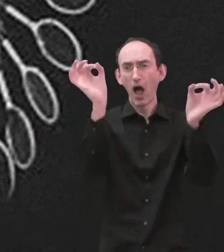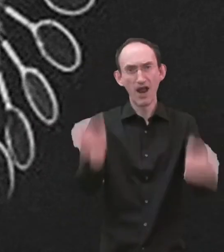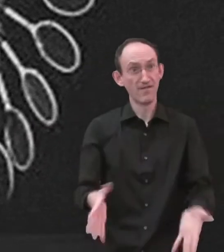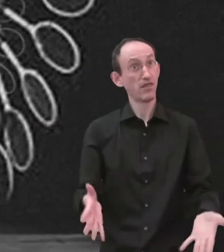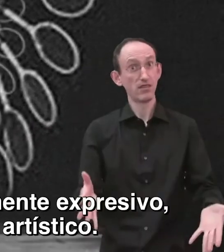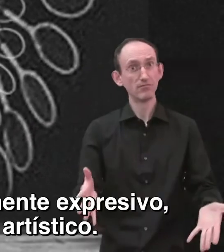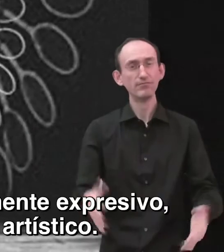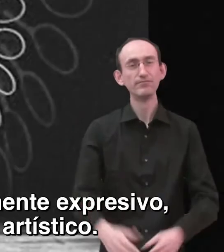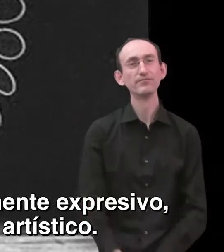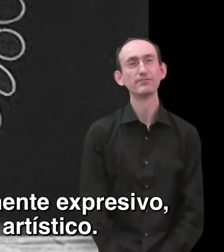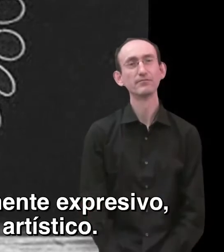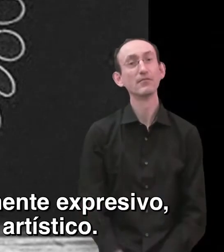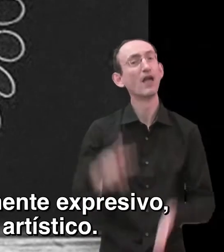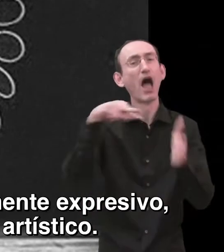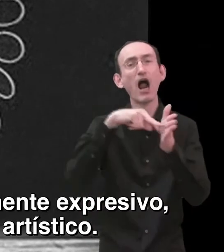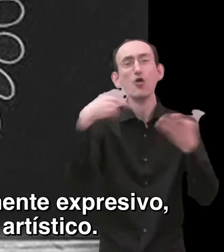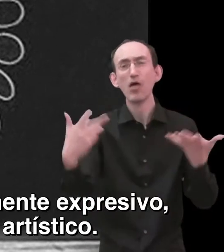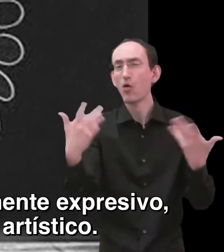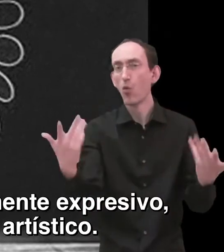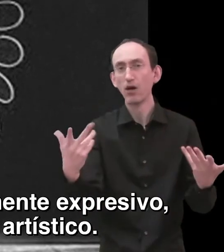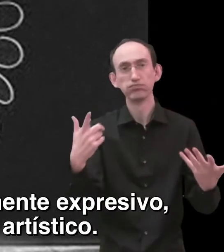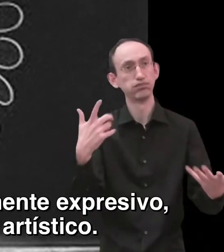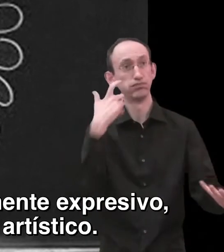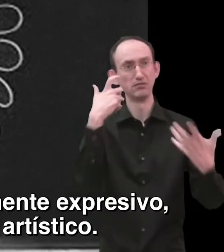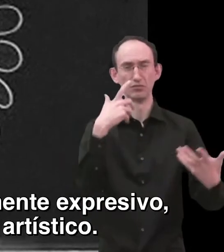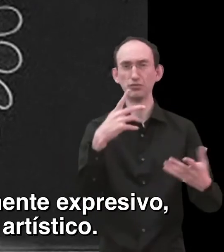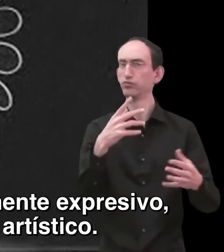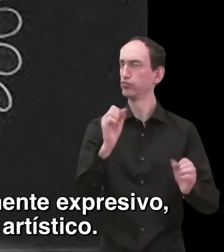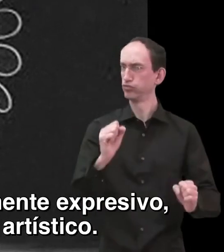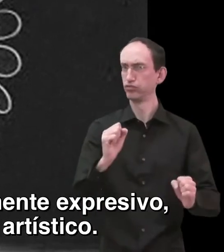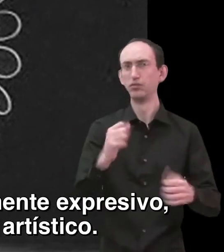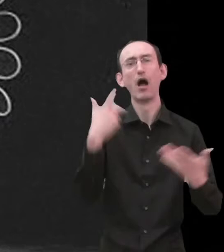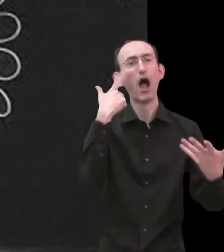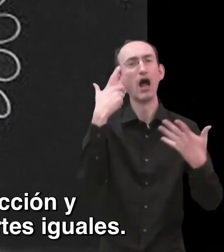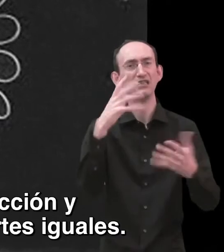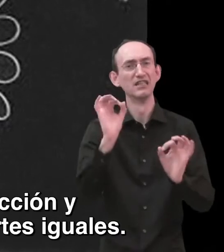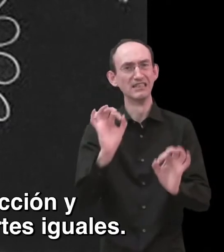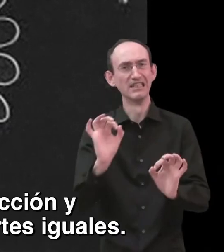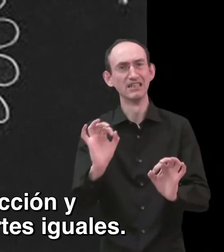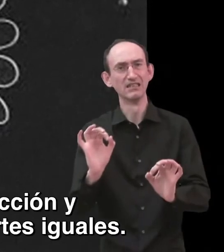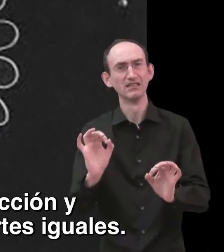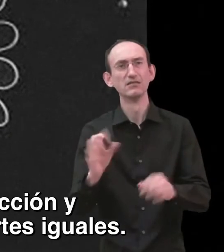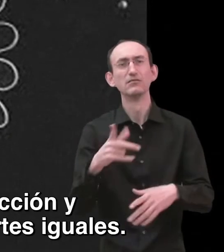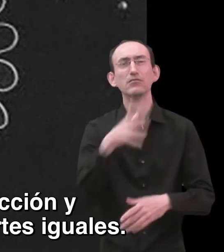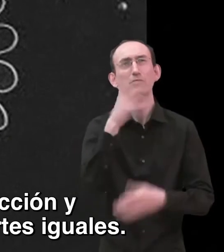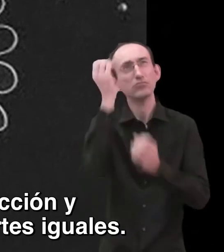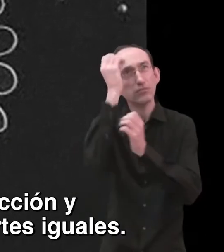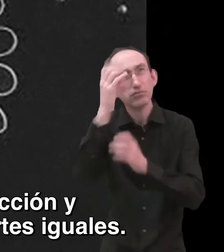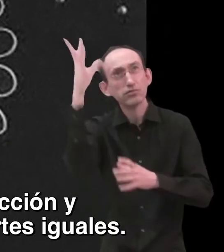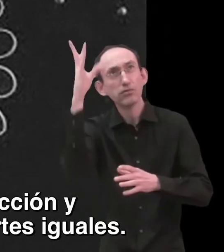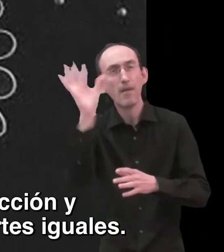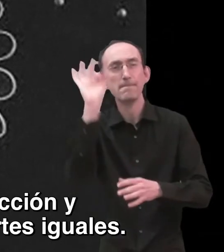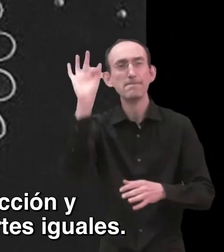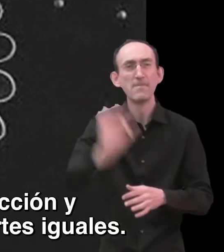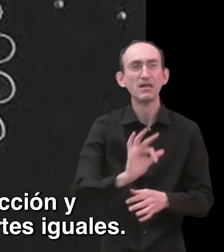antagónicas. El resultado es fuertemente expresivo, indudablemente artístico. Roza la abstracción y la concreción